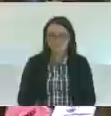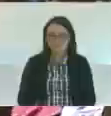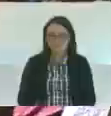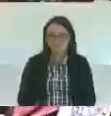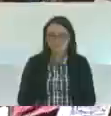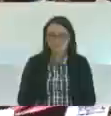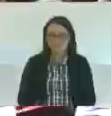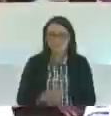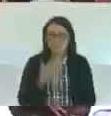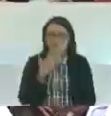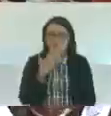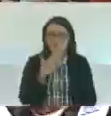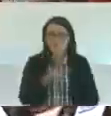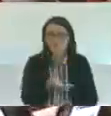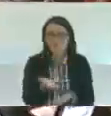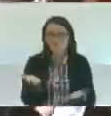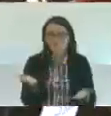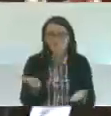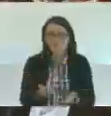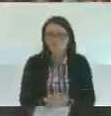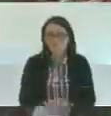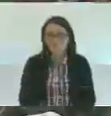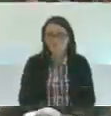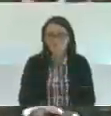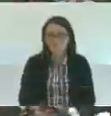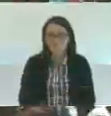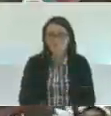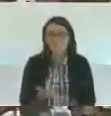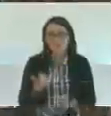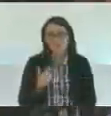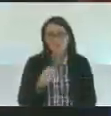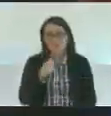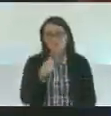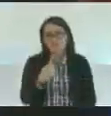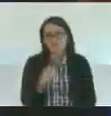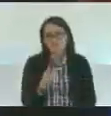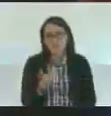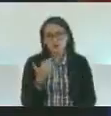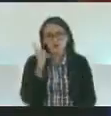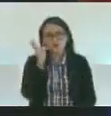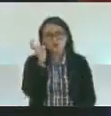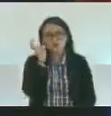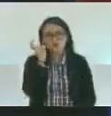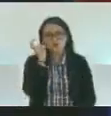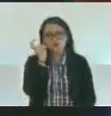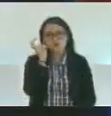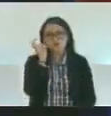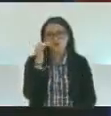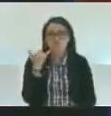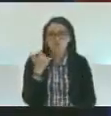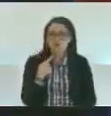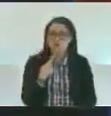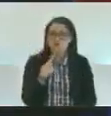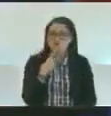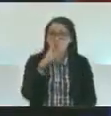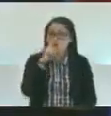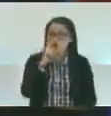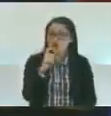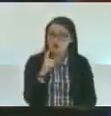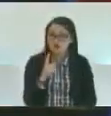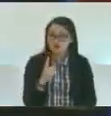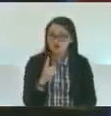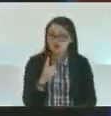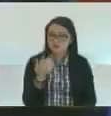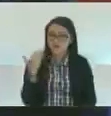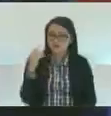Si ustedes, yo se los dije, escuchen esto, se los dije un año,